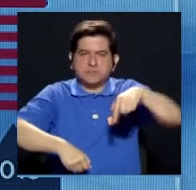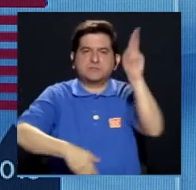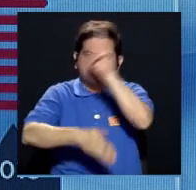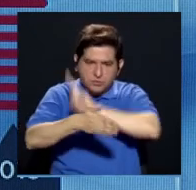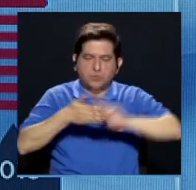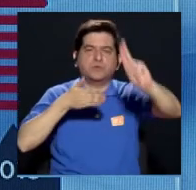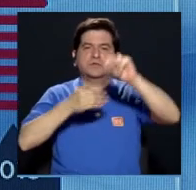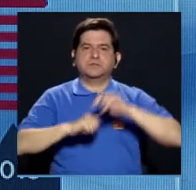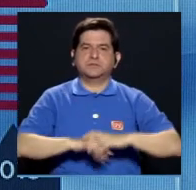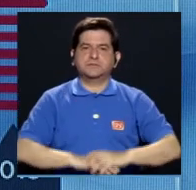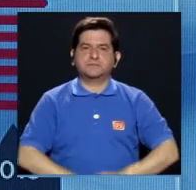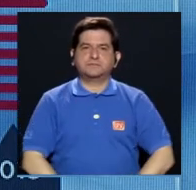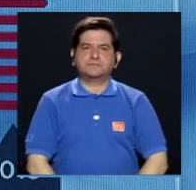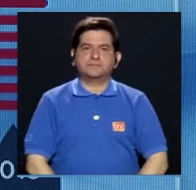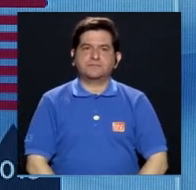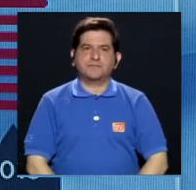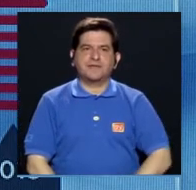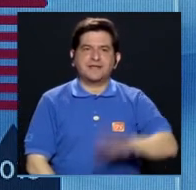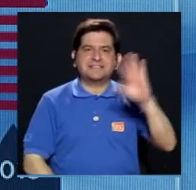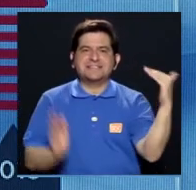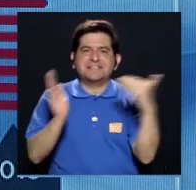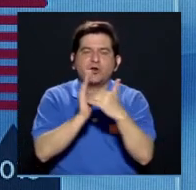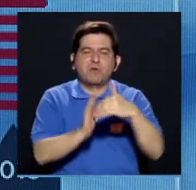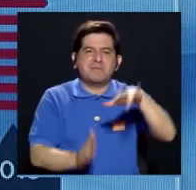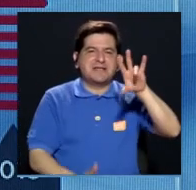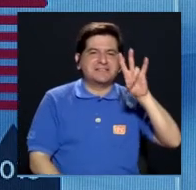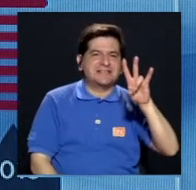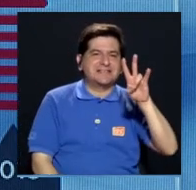nuestra universidad con